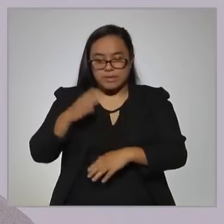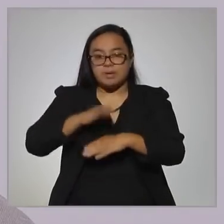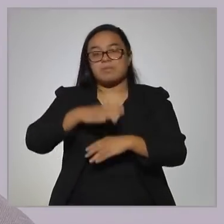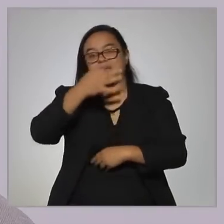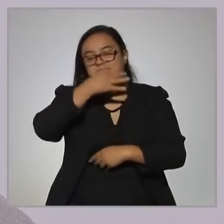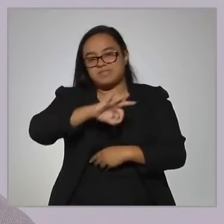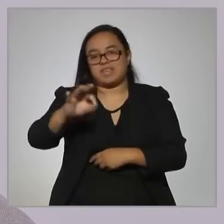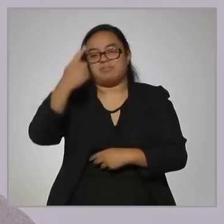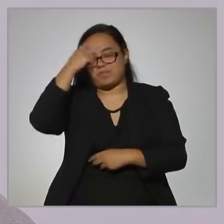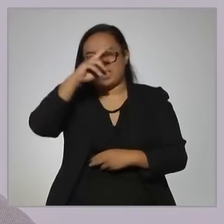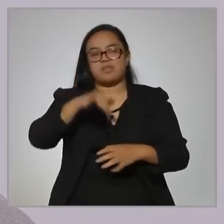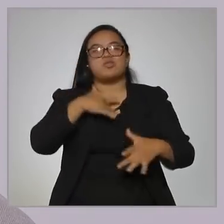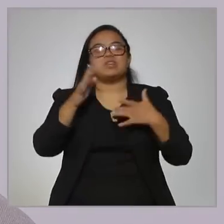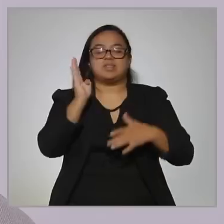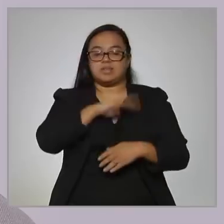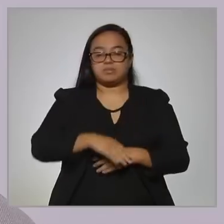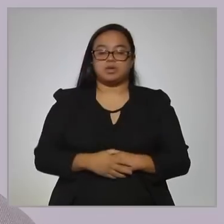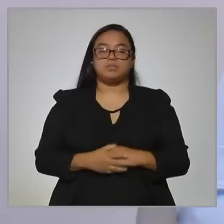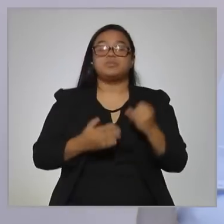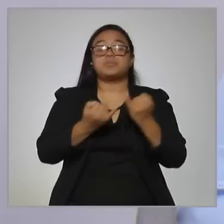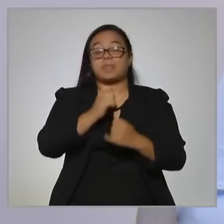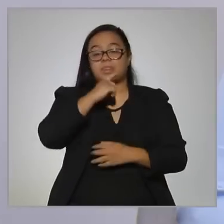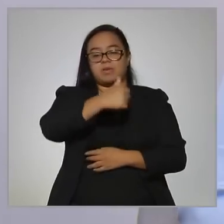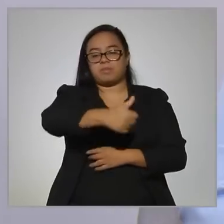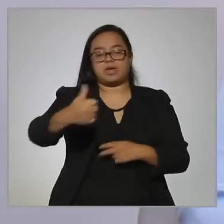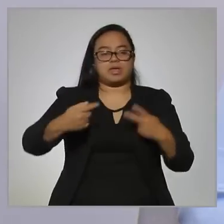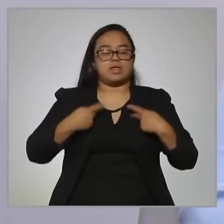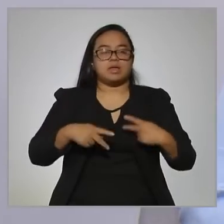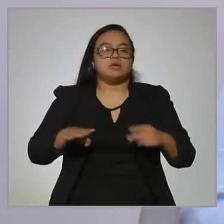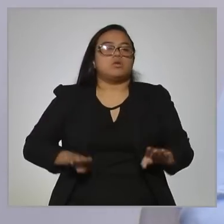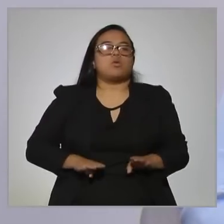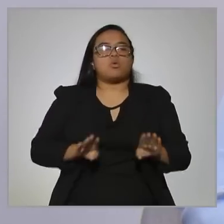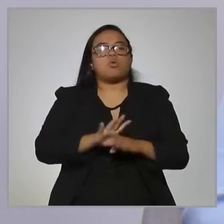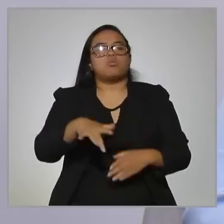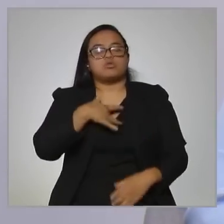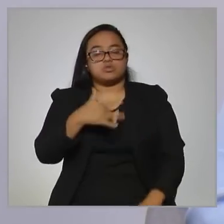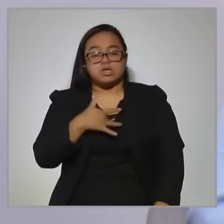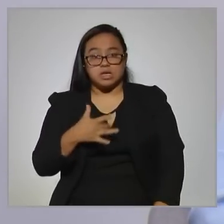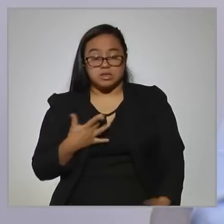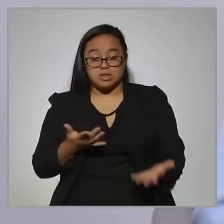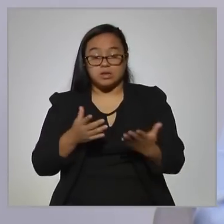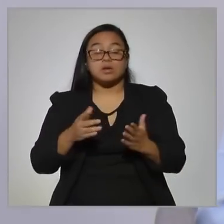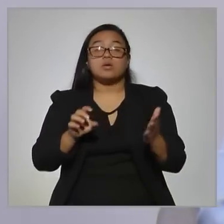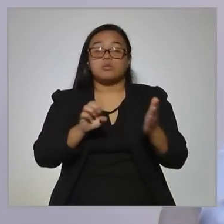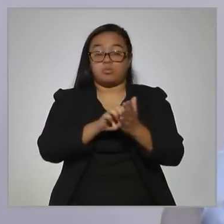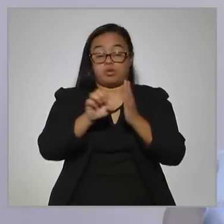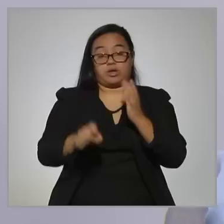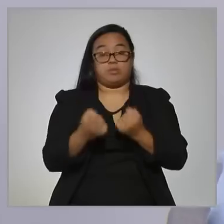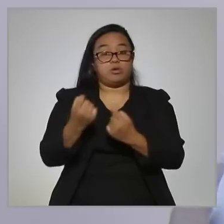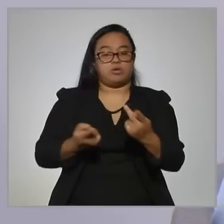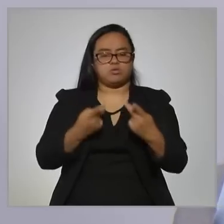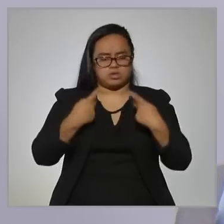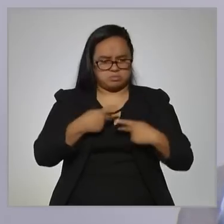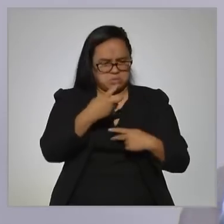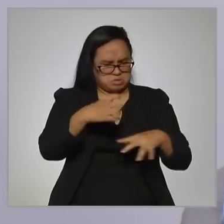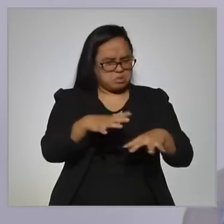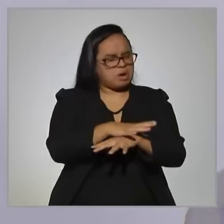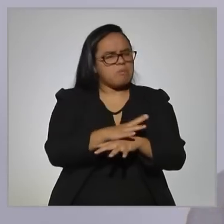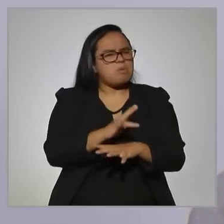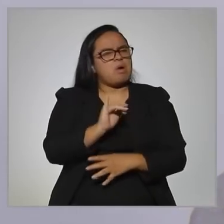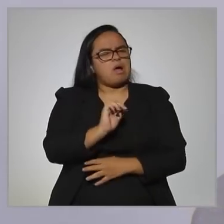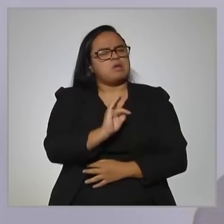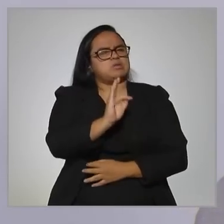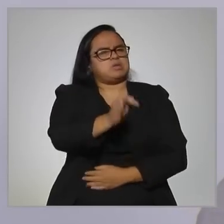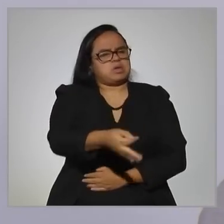también me parece que tiene que ver con el carácter del sujeto, ¿no? Hay personas que, por ejemplo, tienen una disposición al cambio